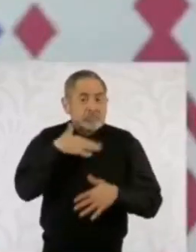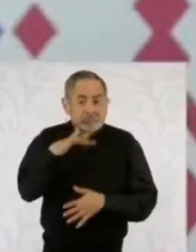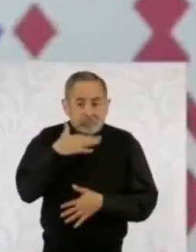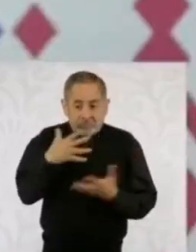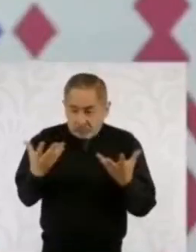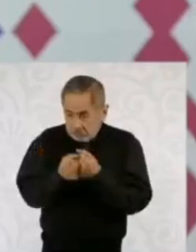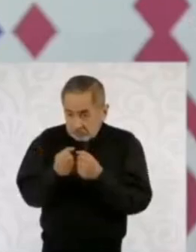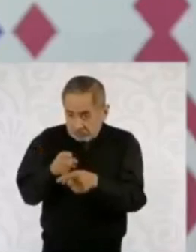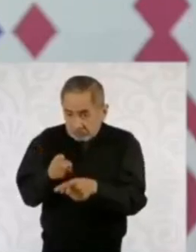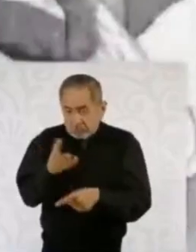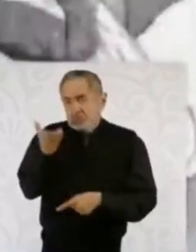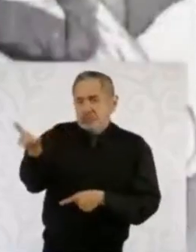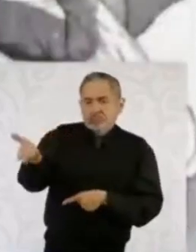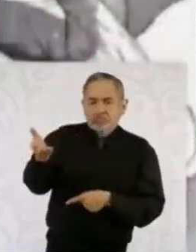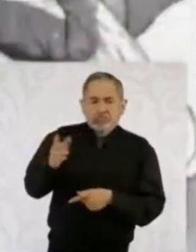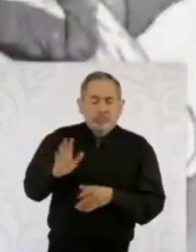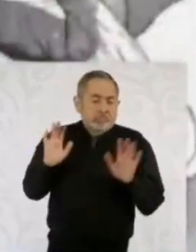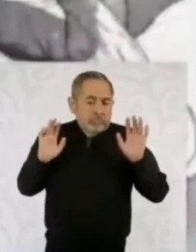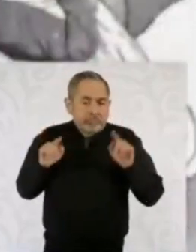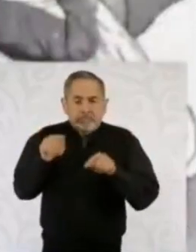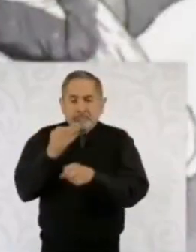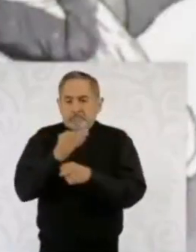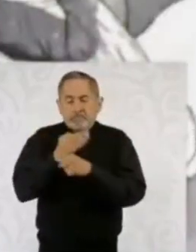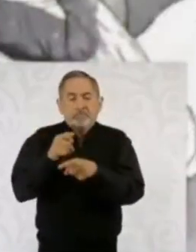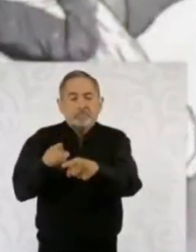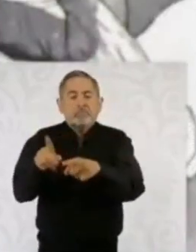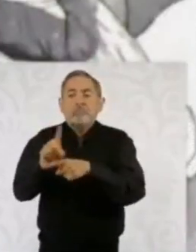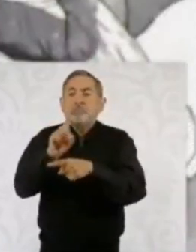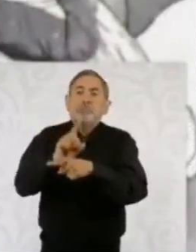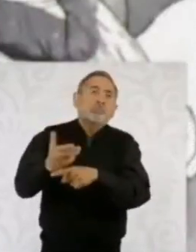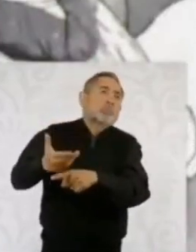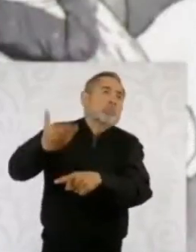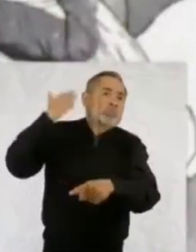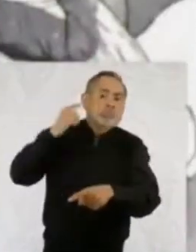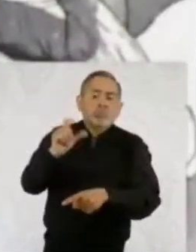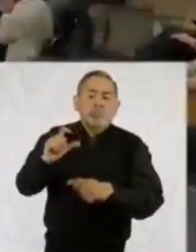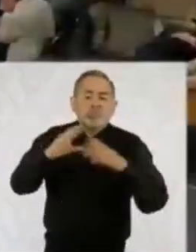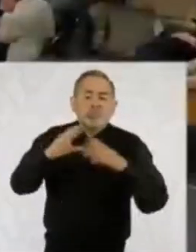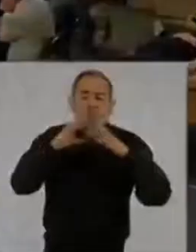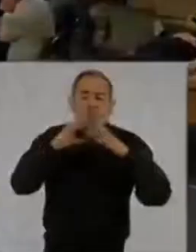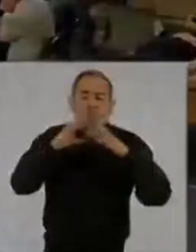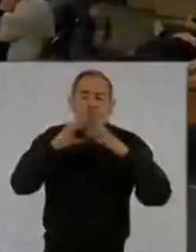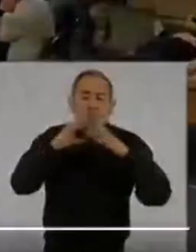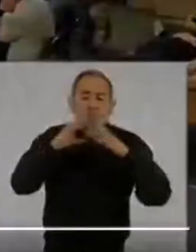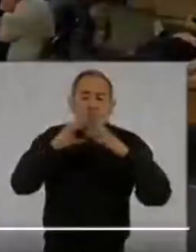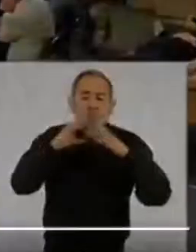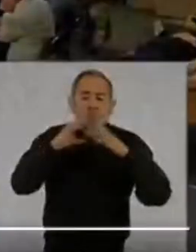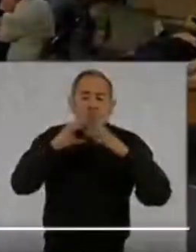asociada a este tema. El asunto pues es desde cuándo tiene este rancho, ¿no? Sí, el tema aquí.